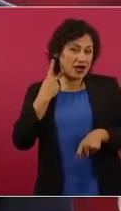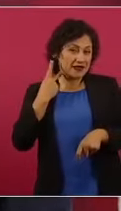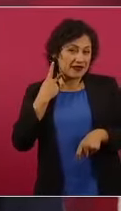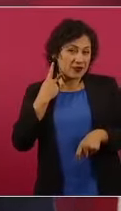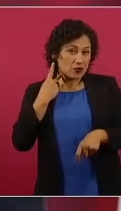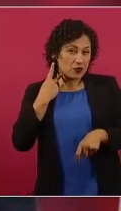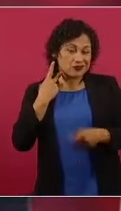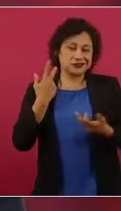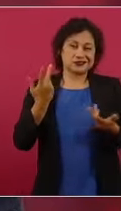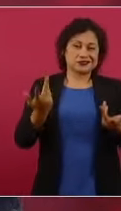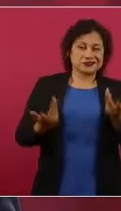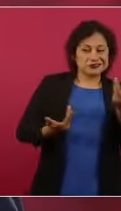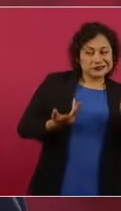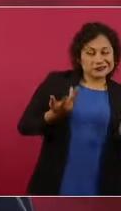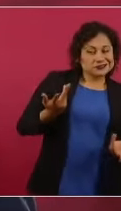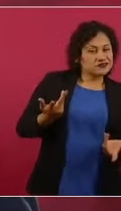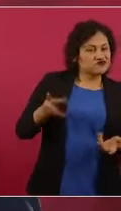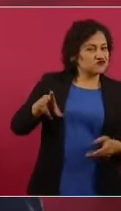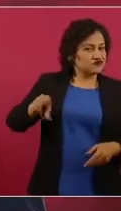porque